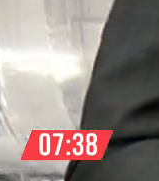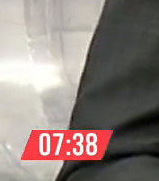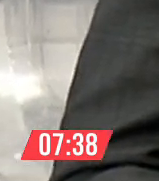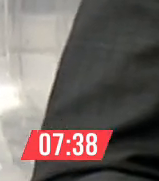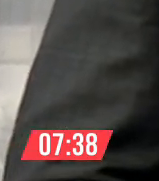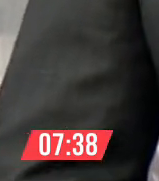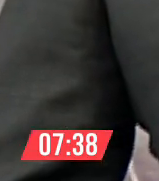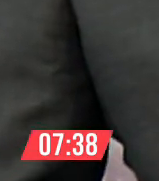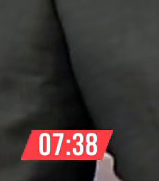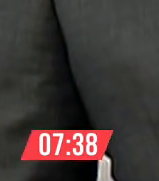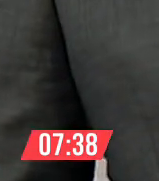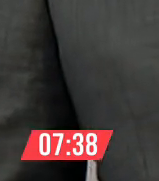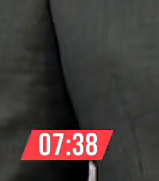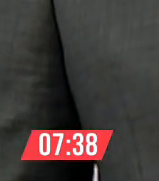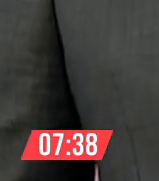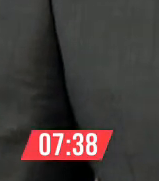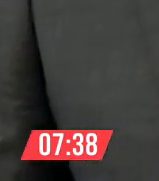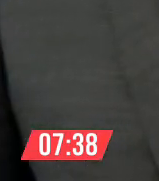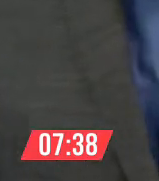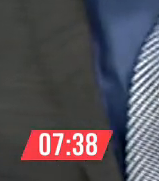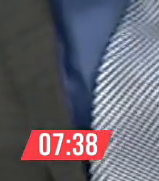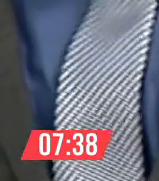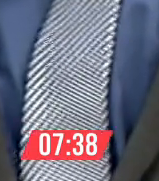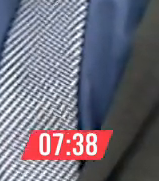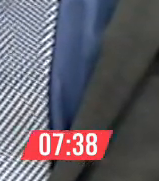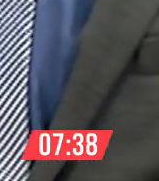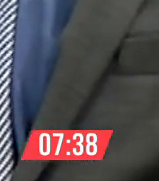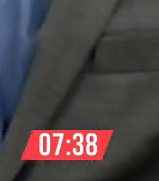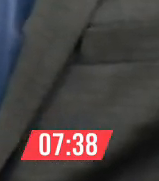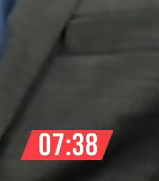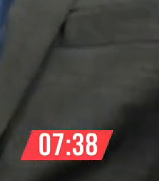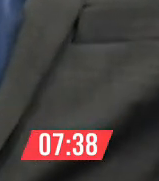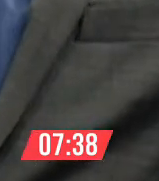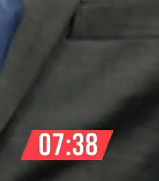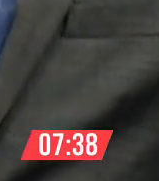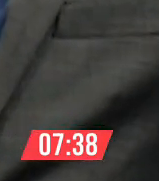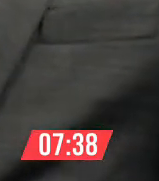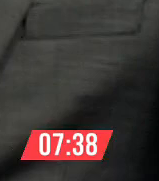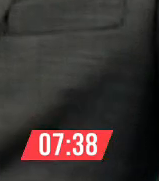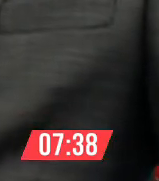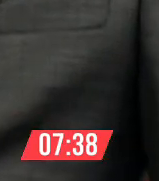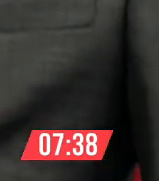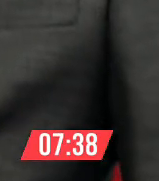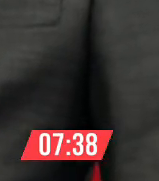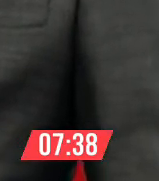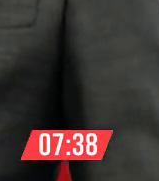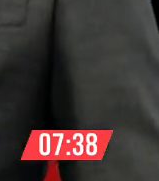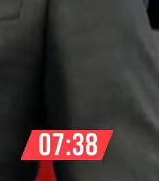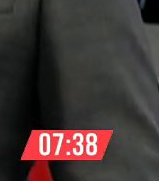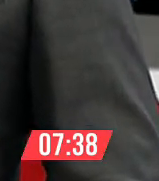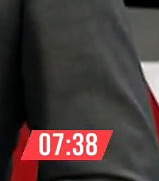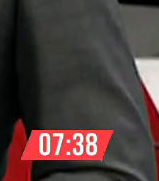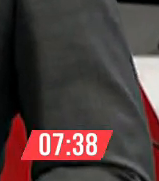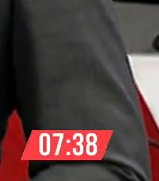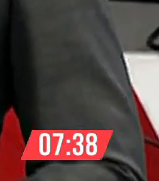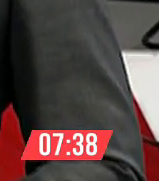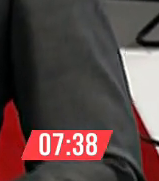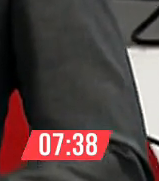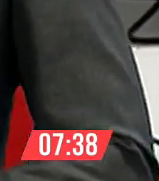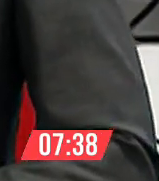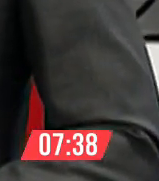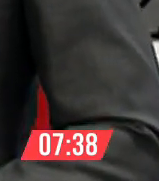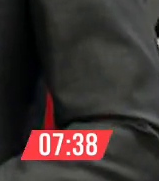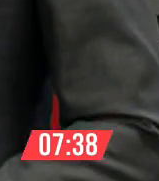Bolita blanca sale esta noche en los nuevos tiempos reventados y un premio de 2.500.000 colones en el sorteo del